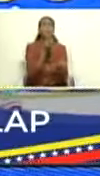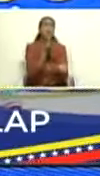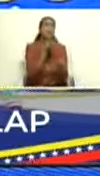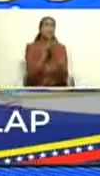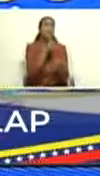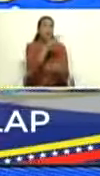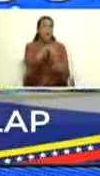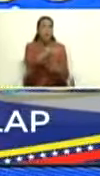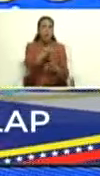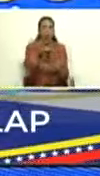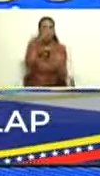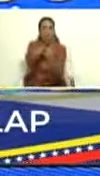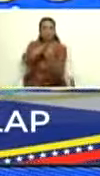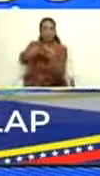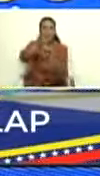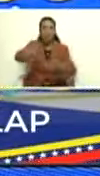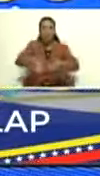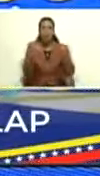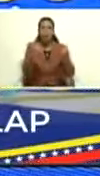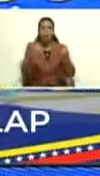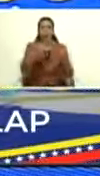Ellos provocaron la guerra económica.